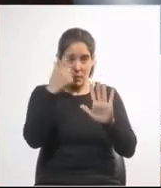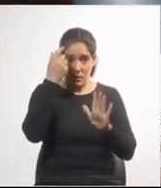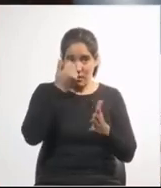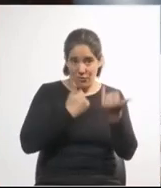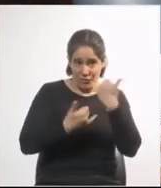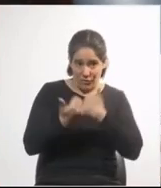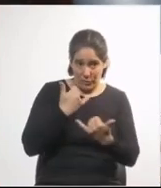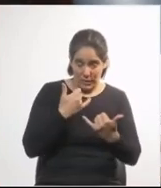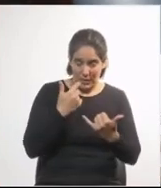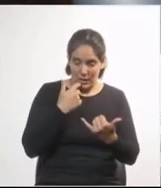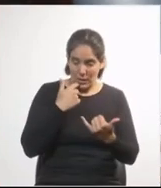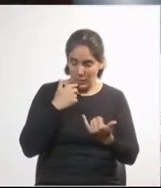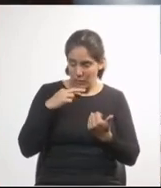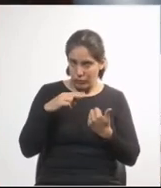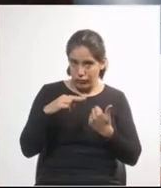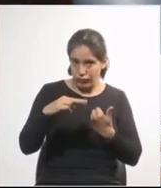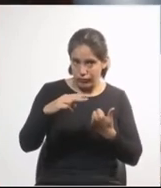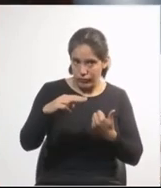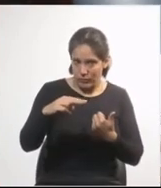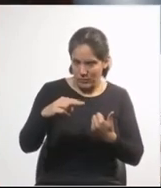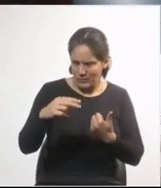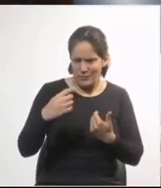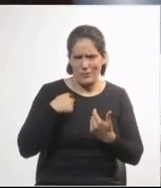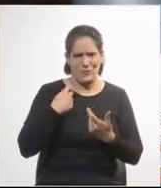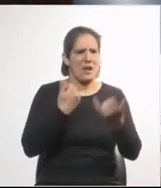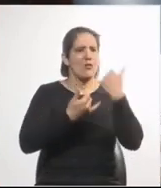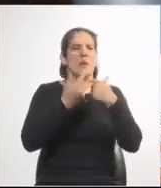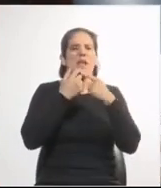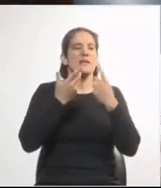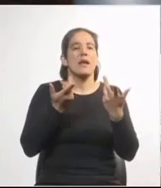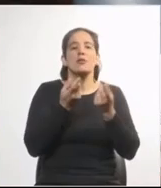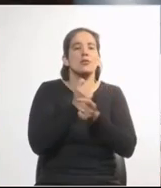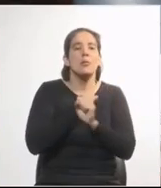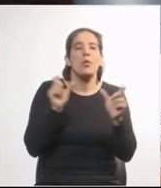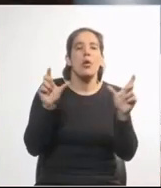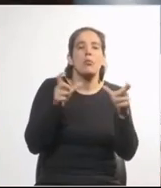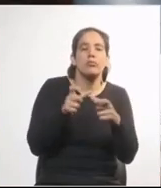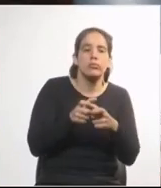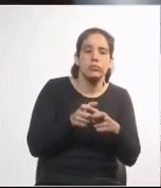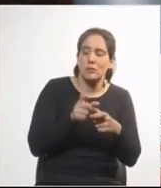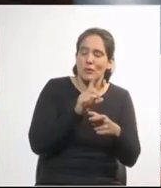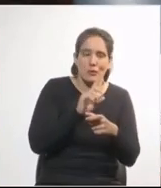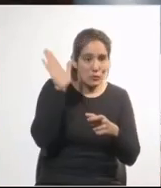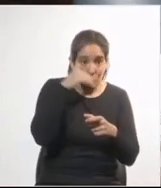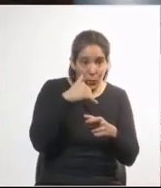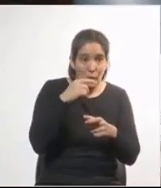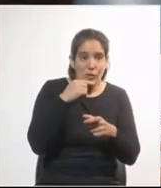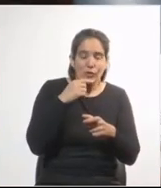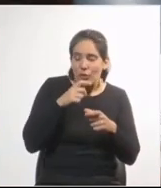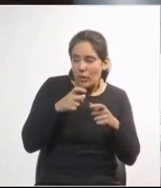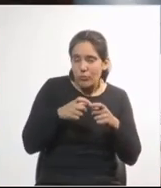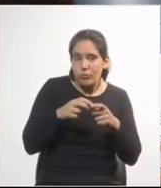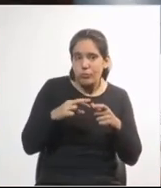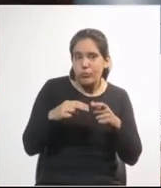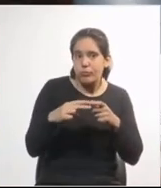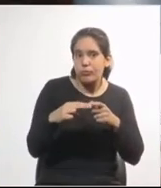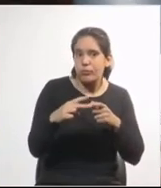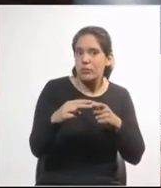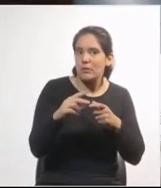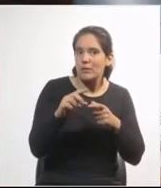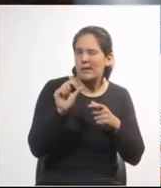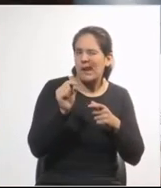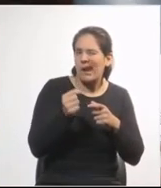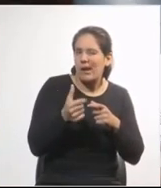Pero los datos dicen que no solo no se ha logrado revertir esa tendencia, sino que la misma se conserva y quizás hasta